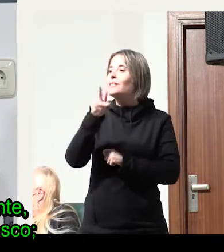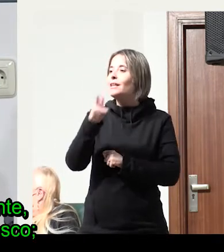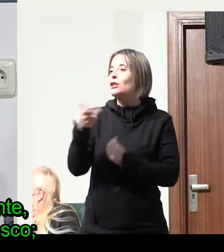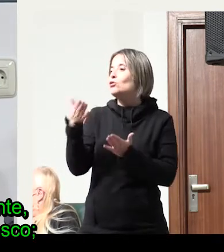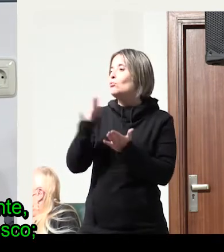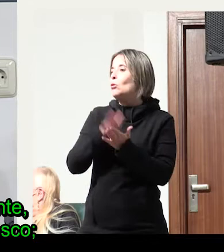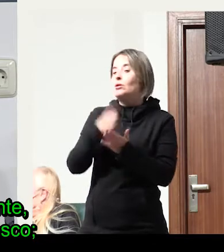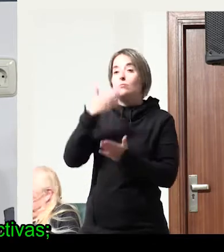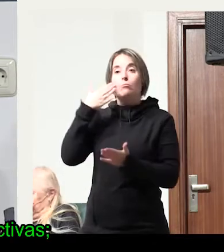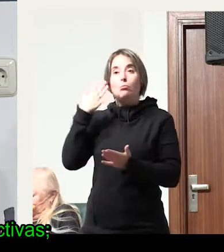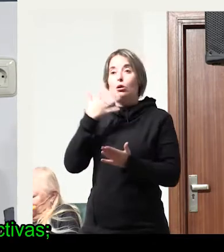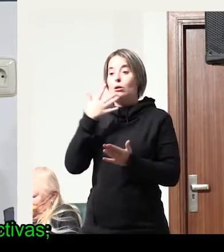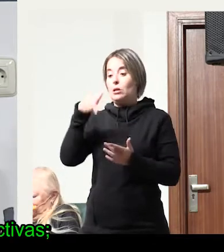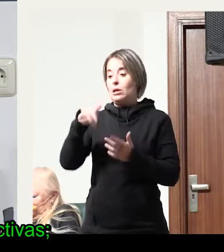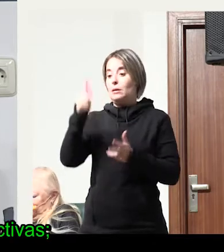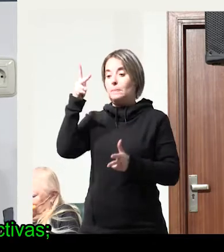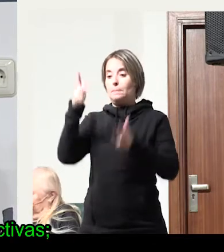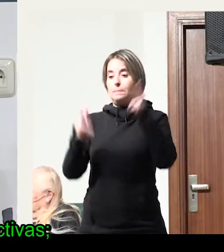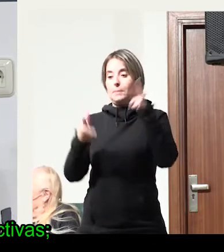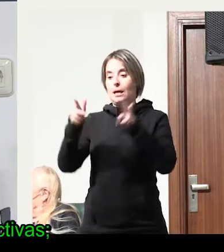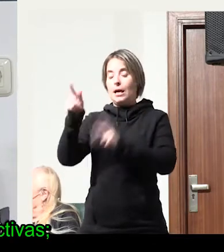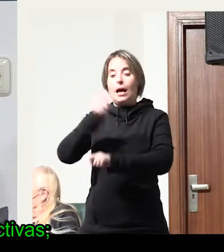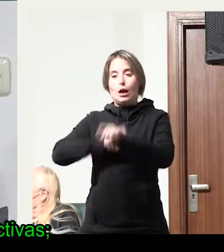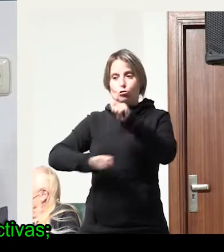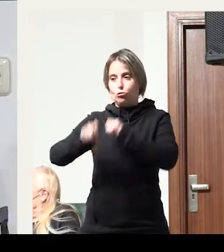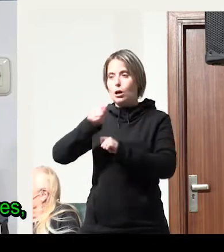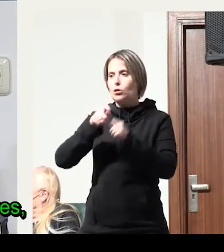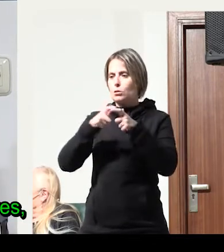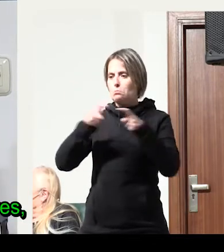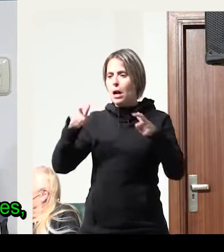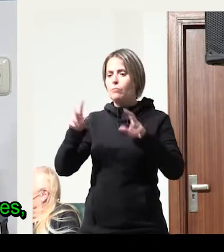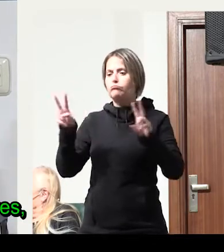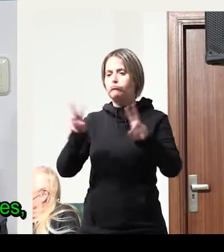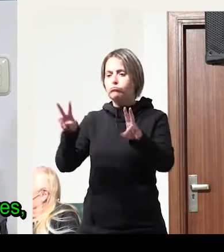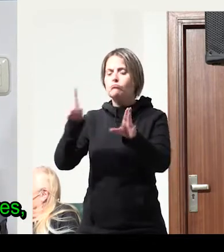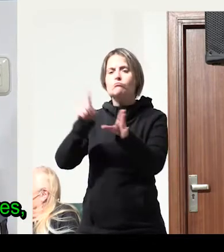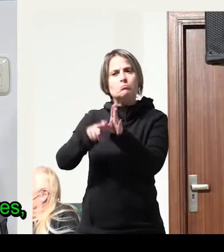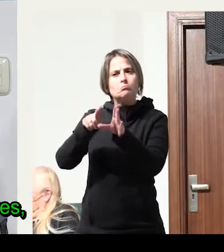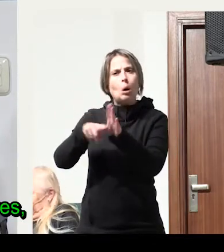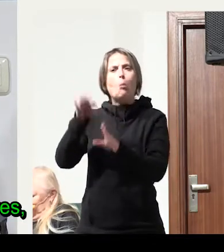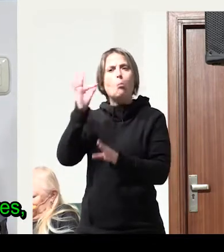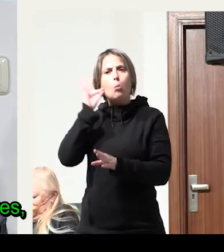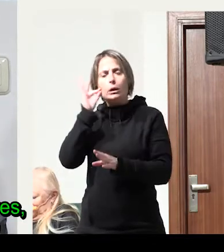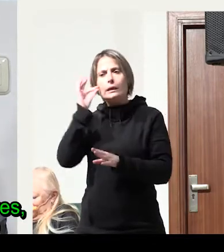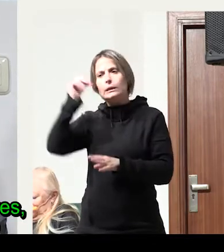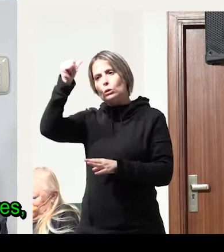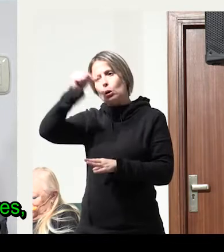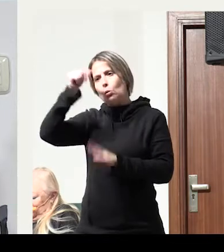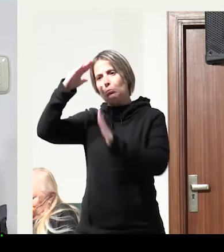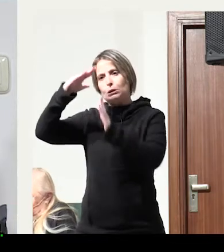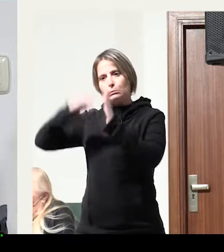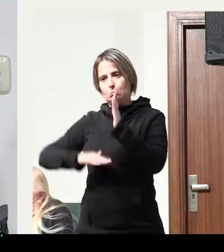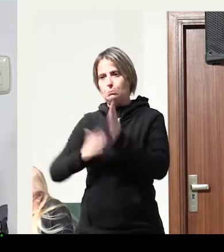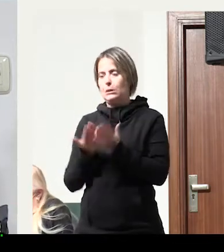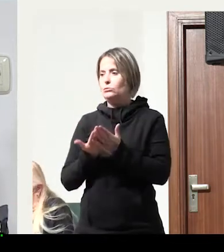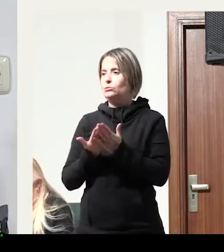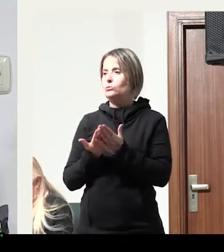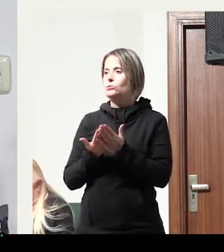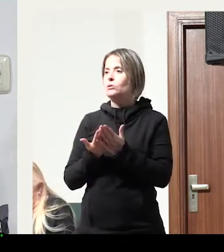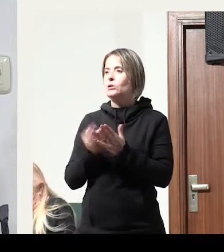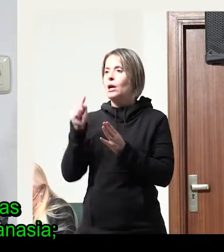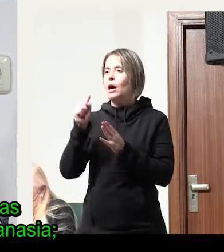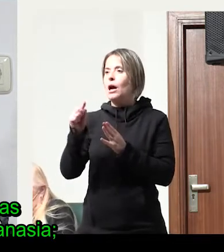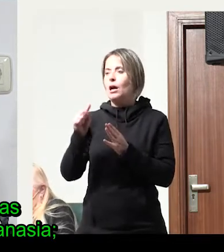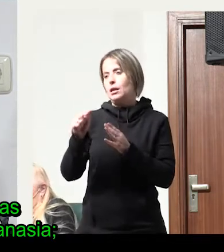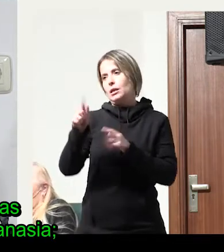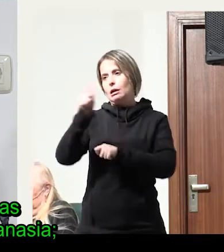País Vasco son asociaciones, ¿no?, que son muy activas, y hay más mujeres que hombres normalmente militando, ¿no?, en ese tipo de